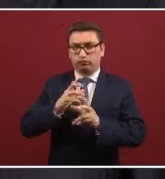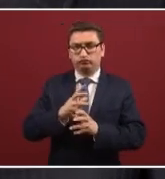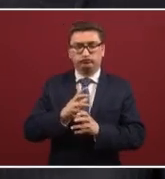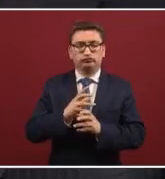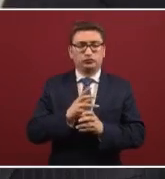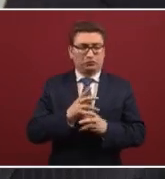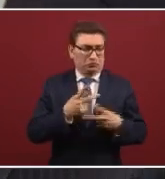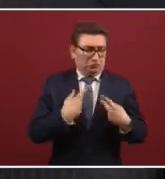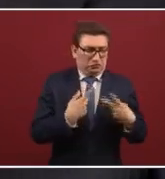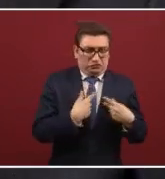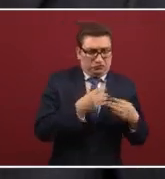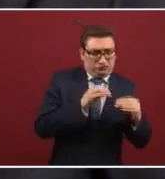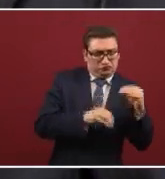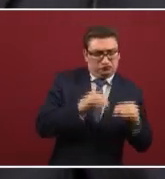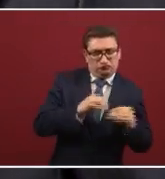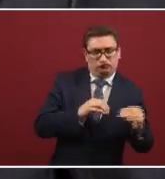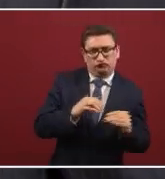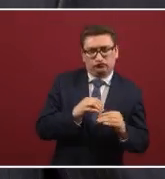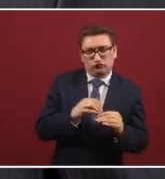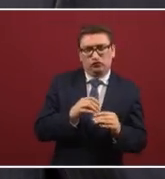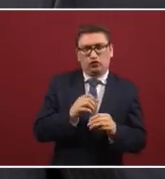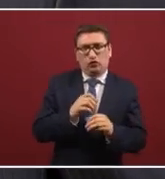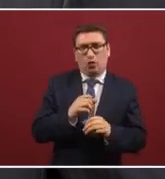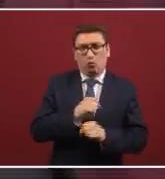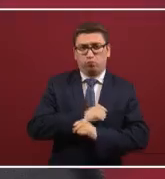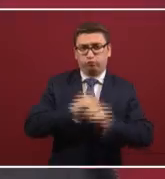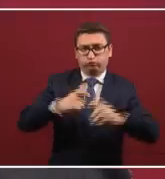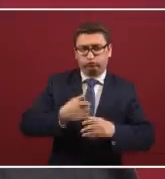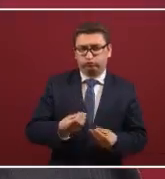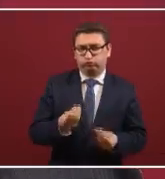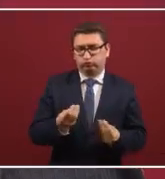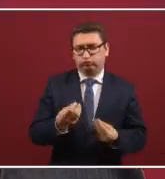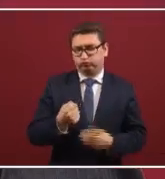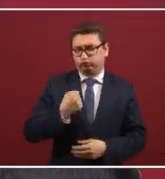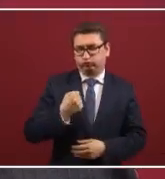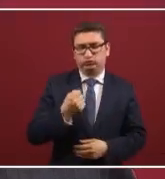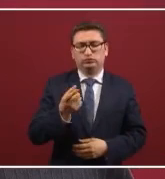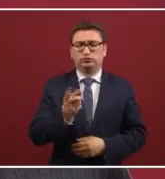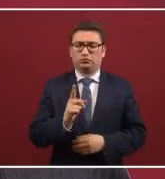casera de poco impacto, pero